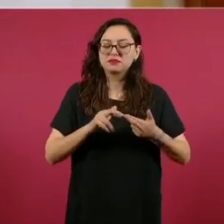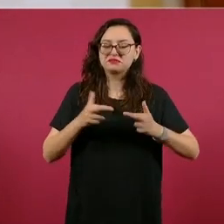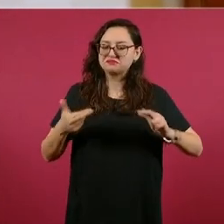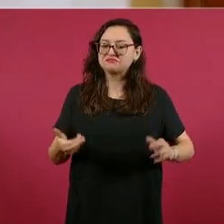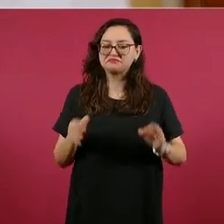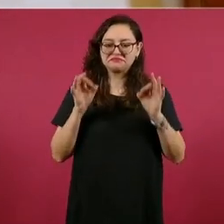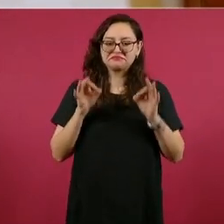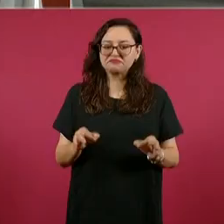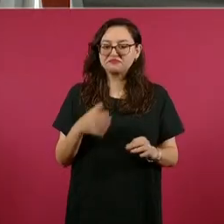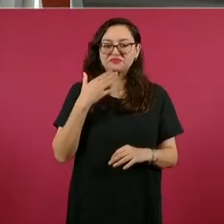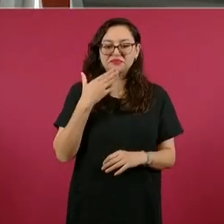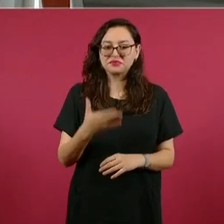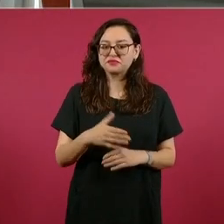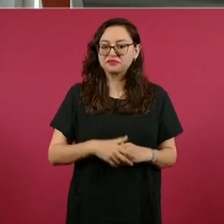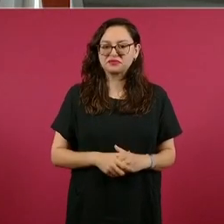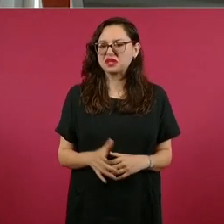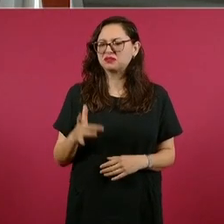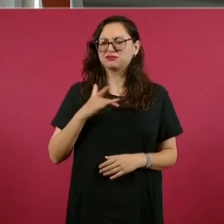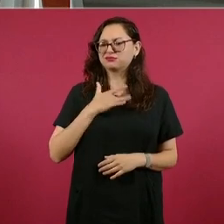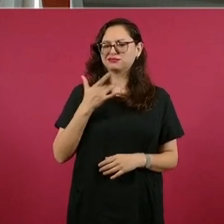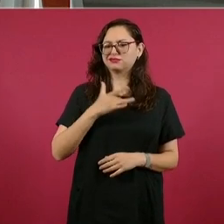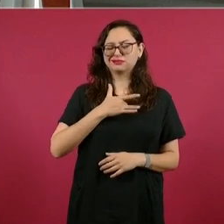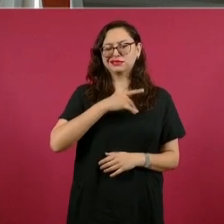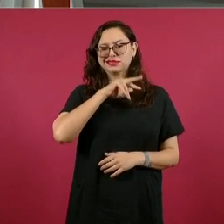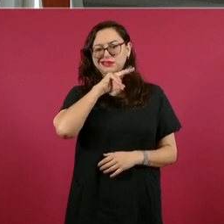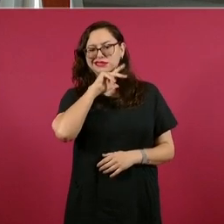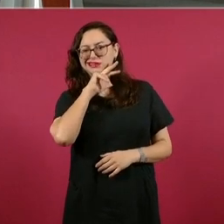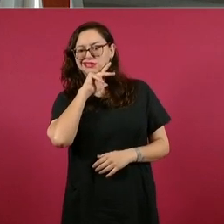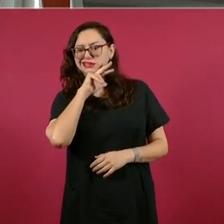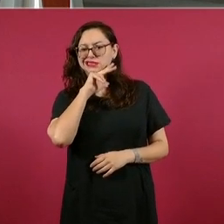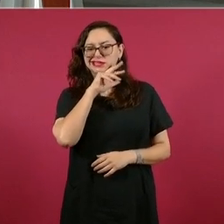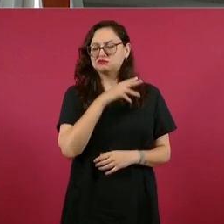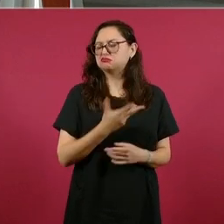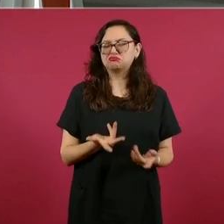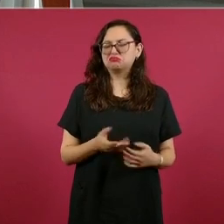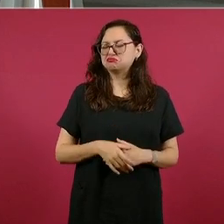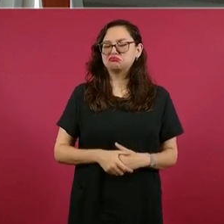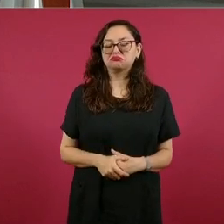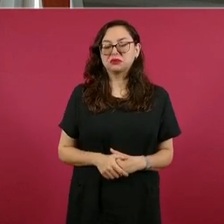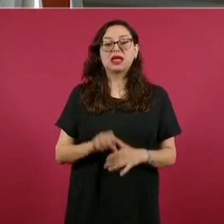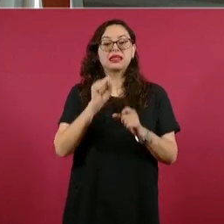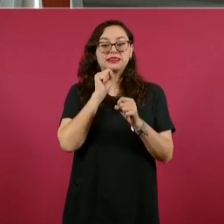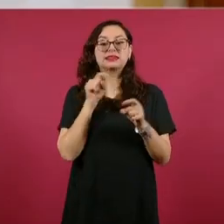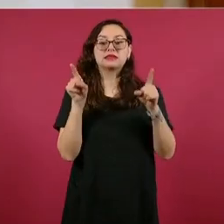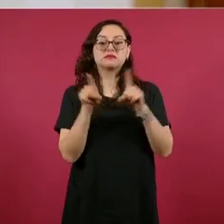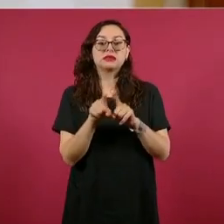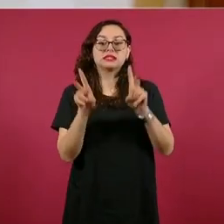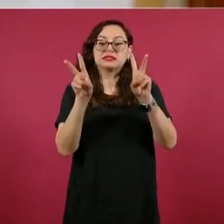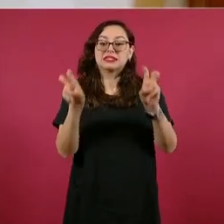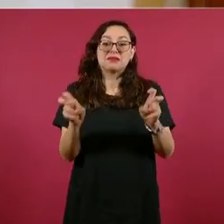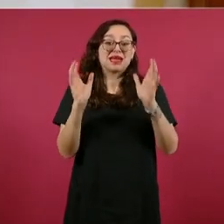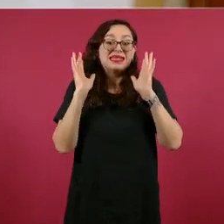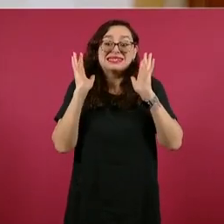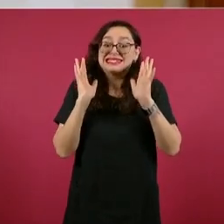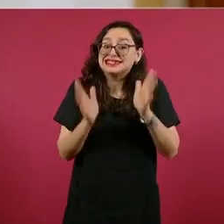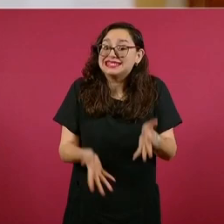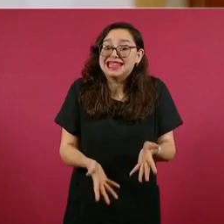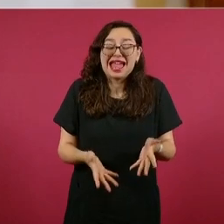Sí, no, no tengo ninguna preocupación. Además, es un asunto también ya